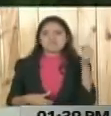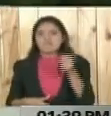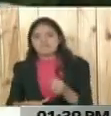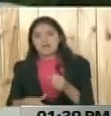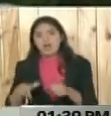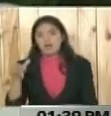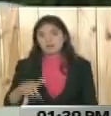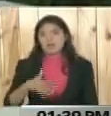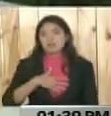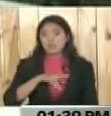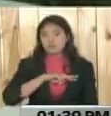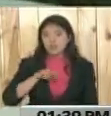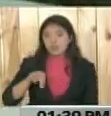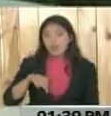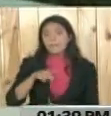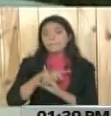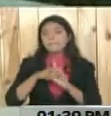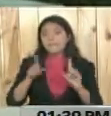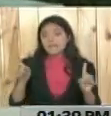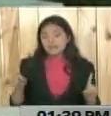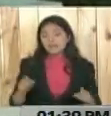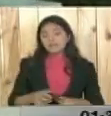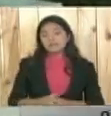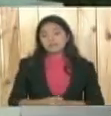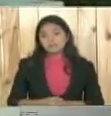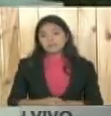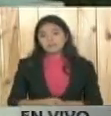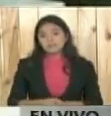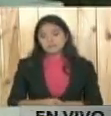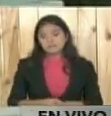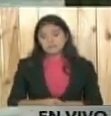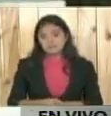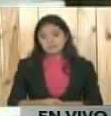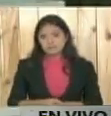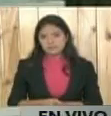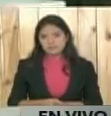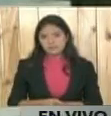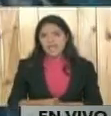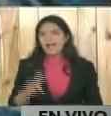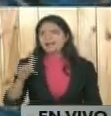Y yo diría, Nicolás, que aquí el secreto está